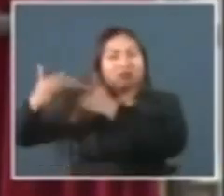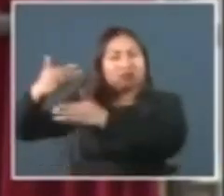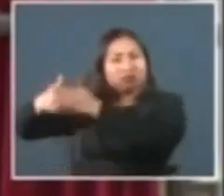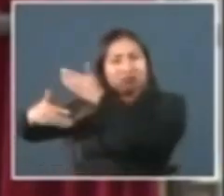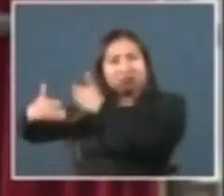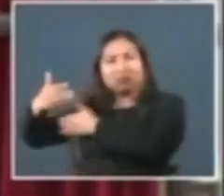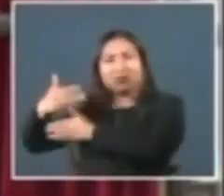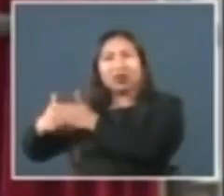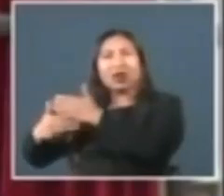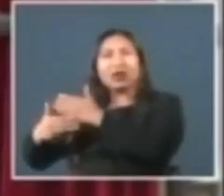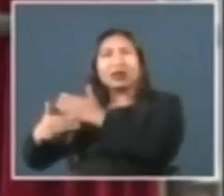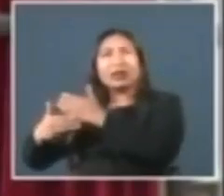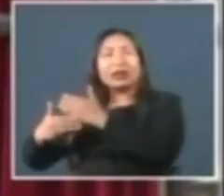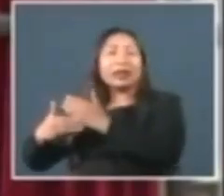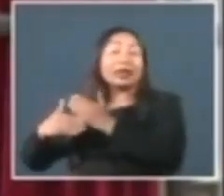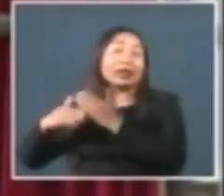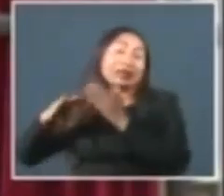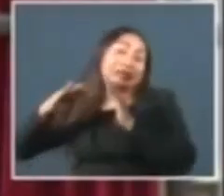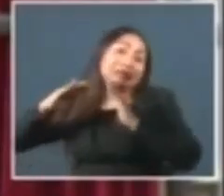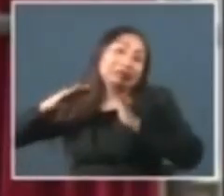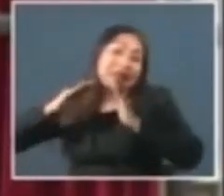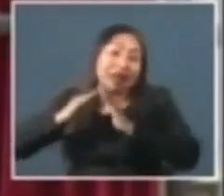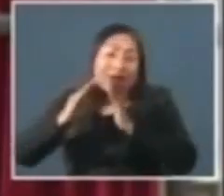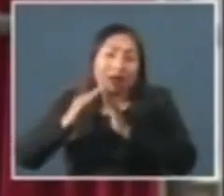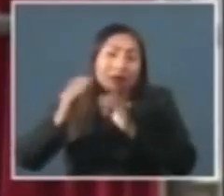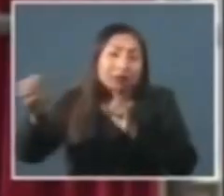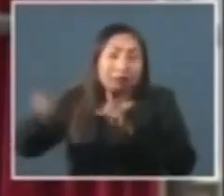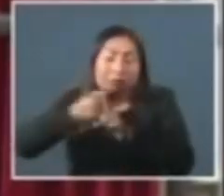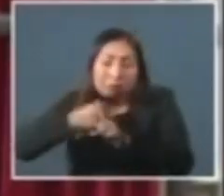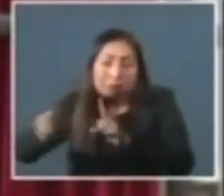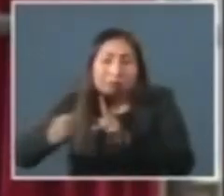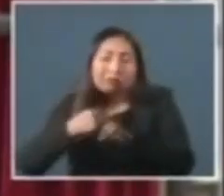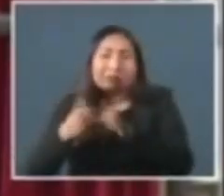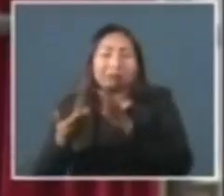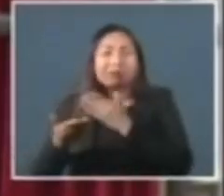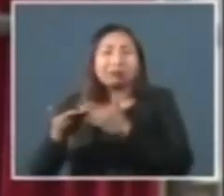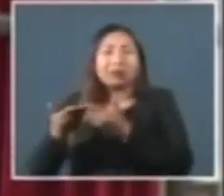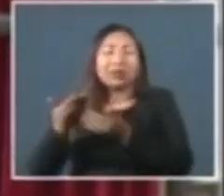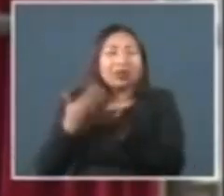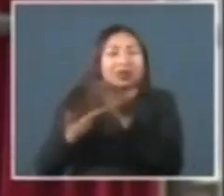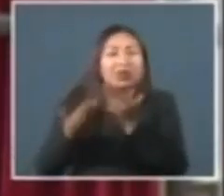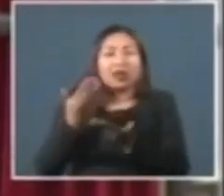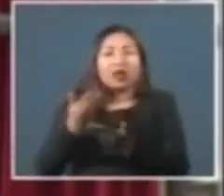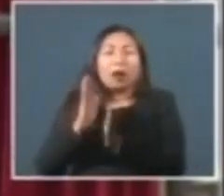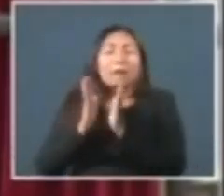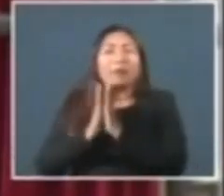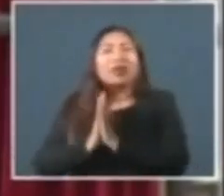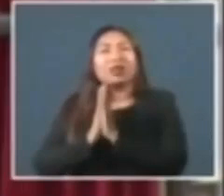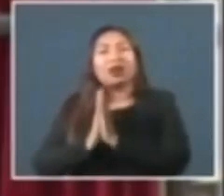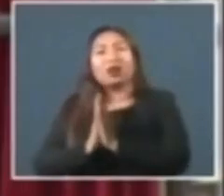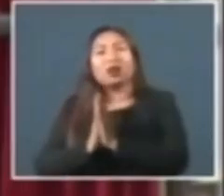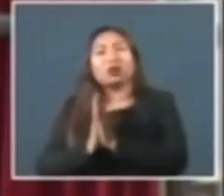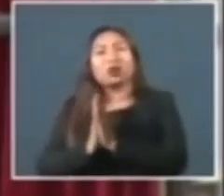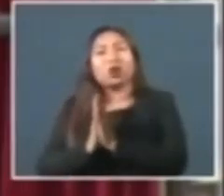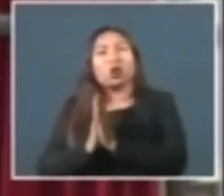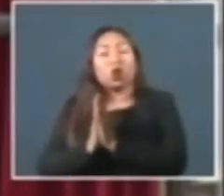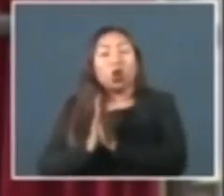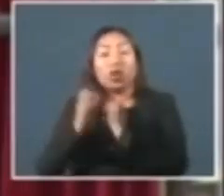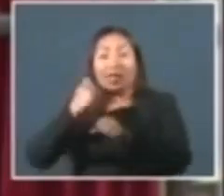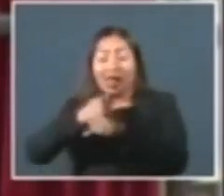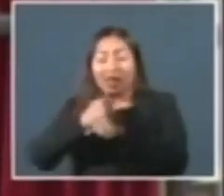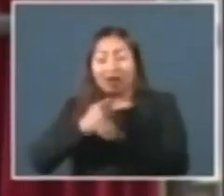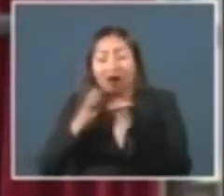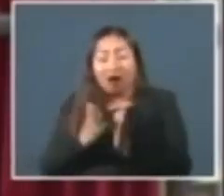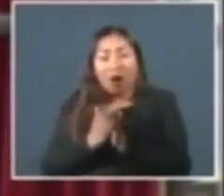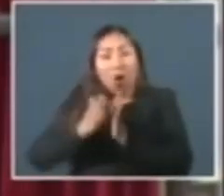de un expediente donde había sido sobreseído provisionalmente, pidieron su destitución porque